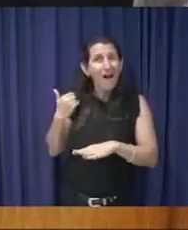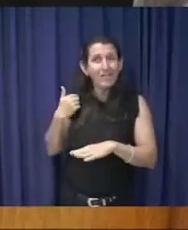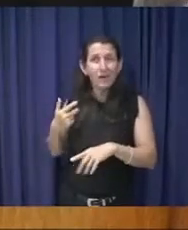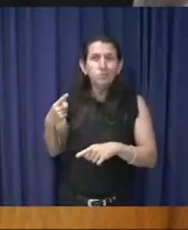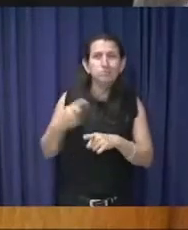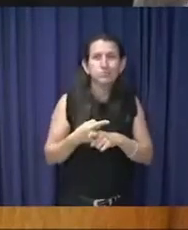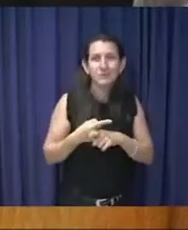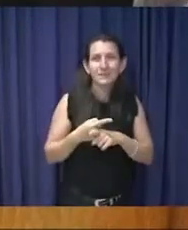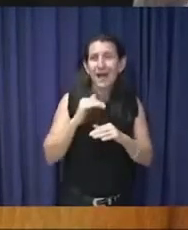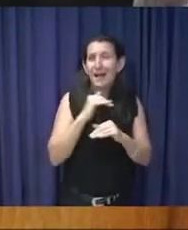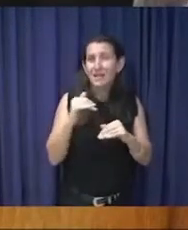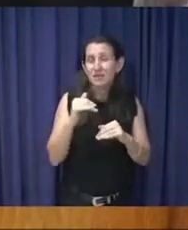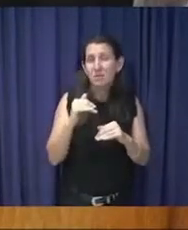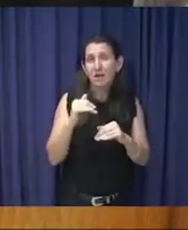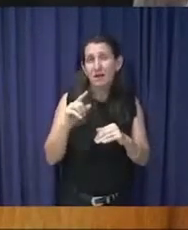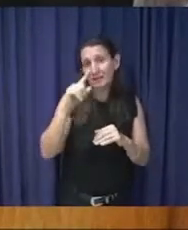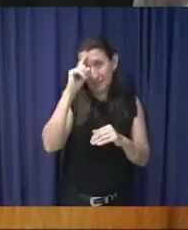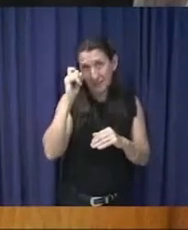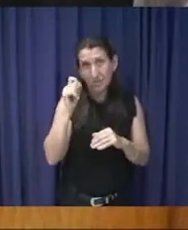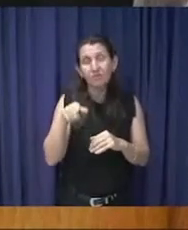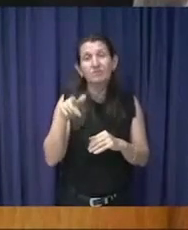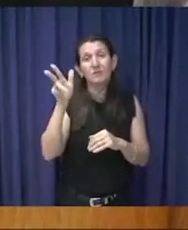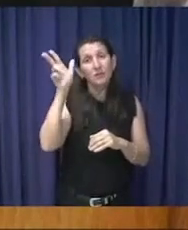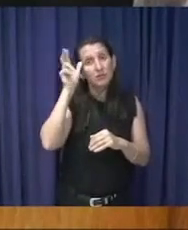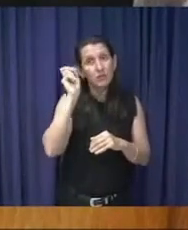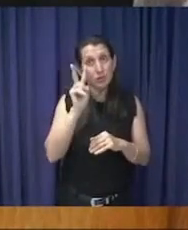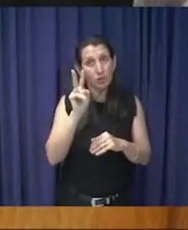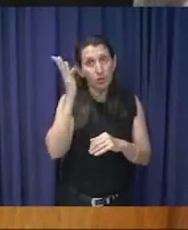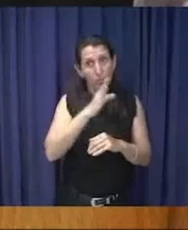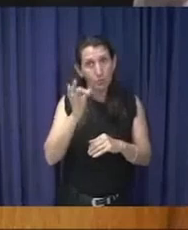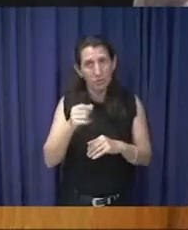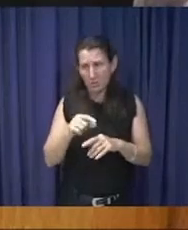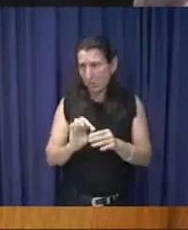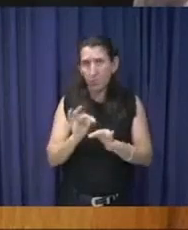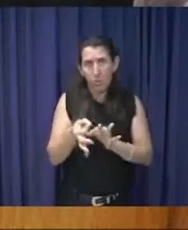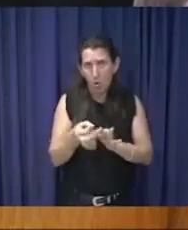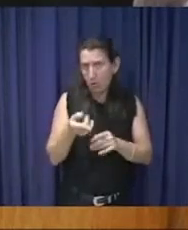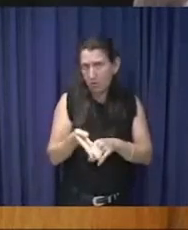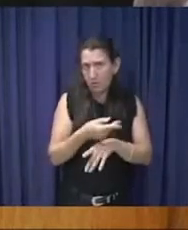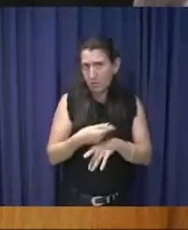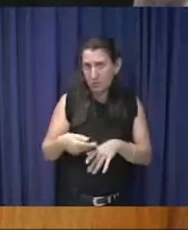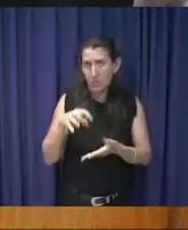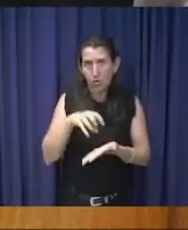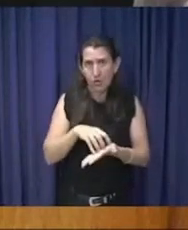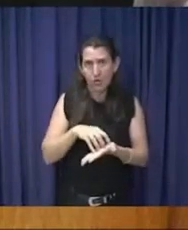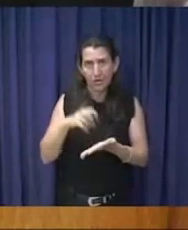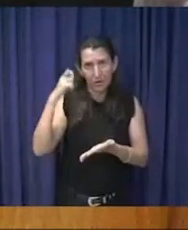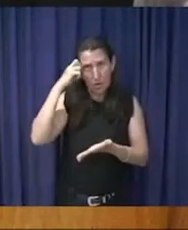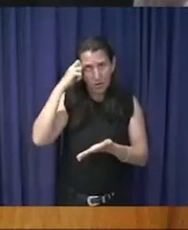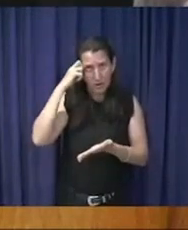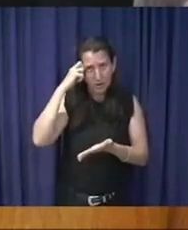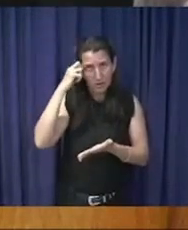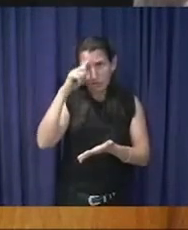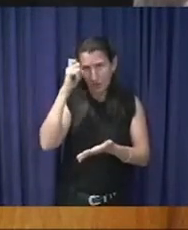a nivel nacional el 82% móvil. Algo que ocurrió hace muy poco en el Congreso Nacional y por lo cual prácticamente